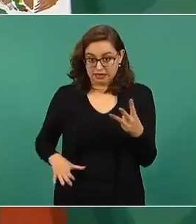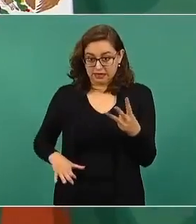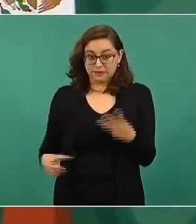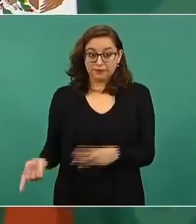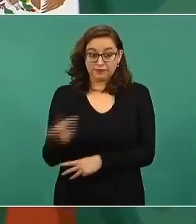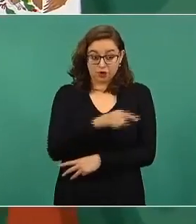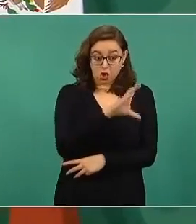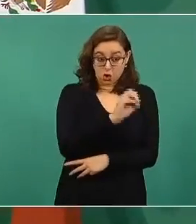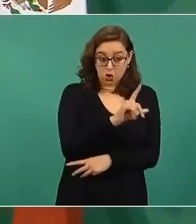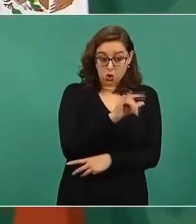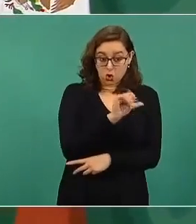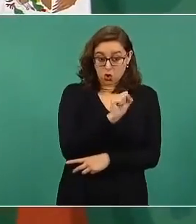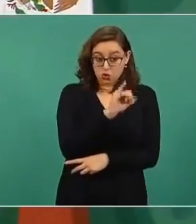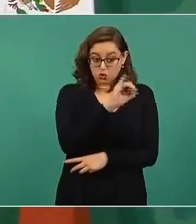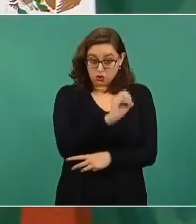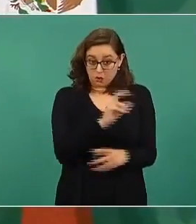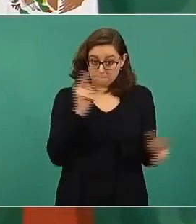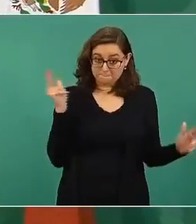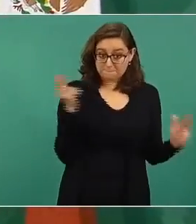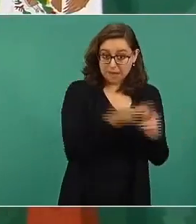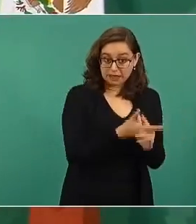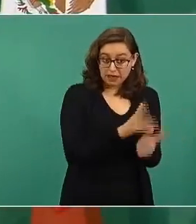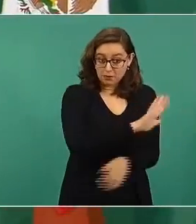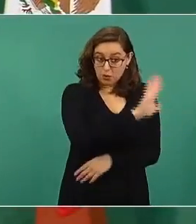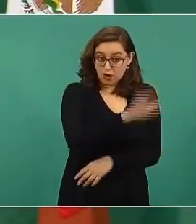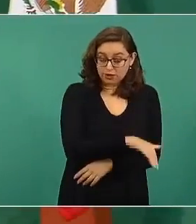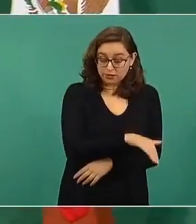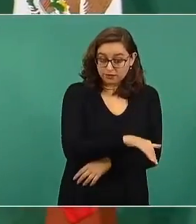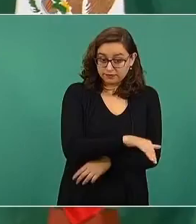asesinato de Colosio.